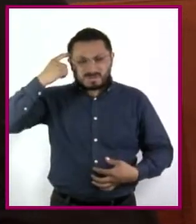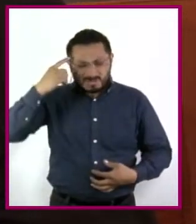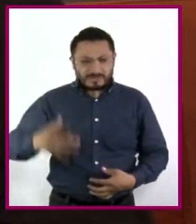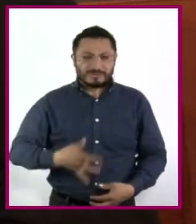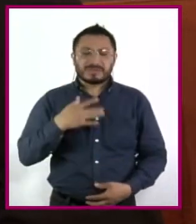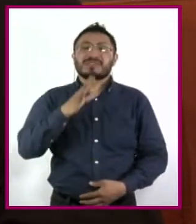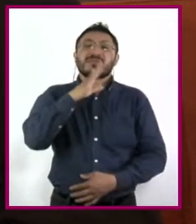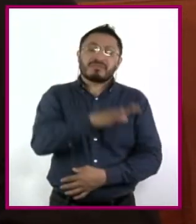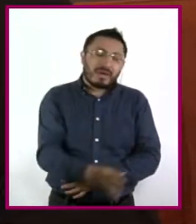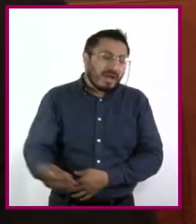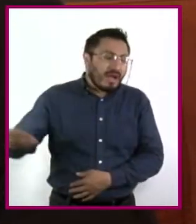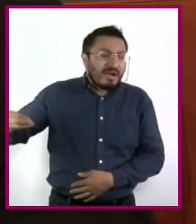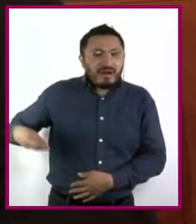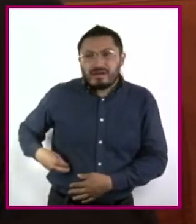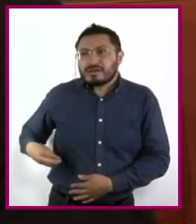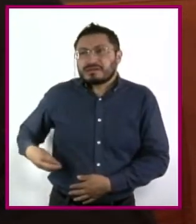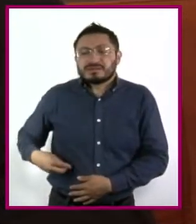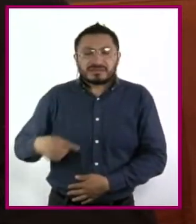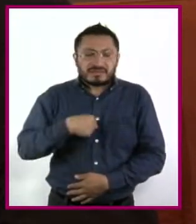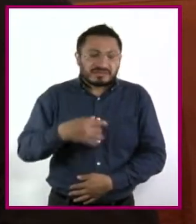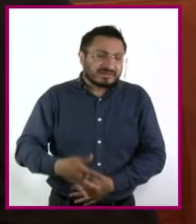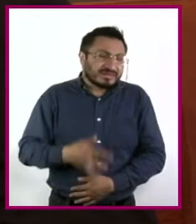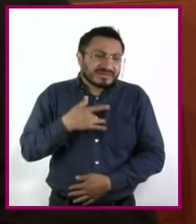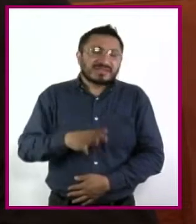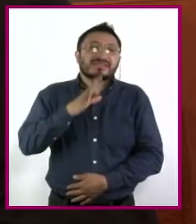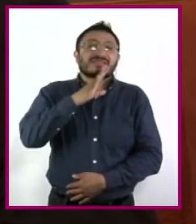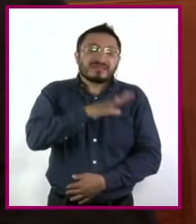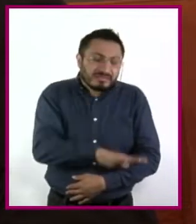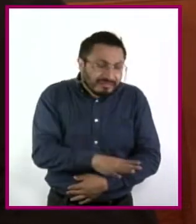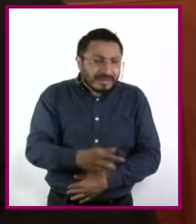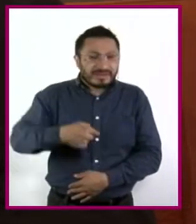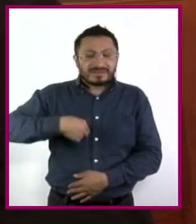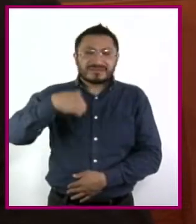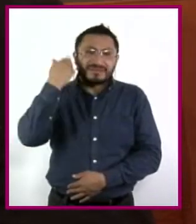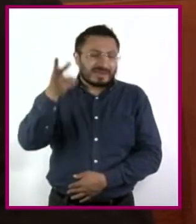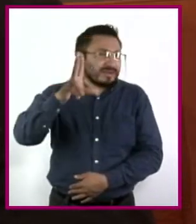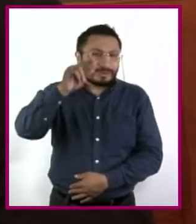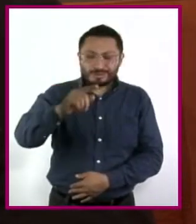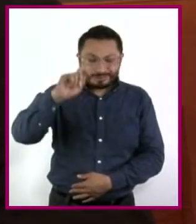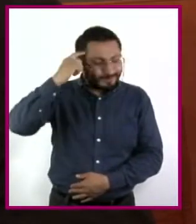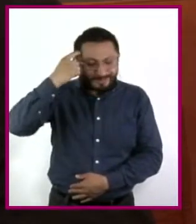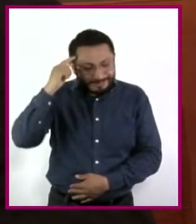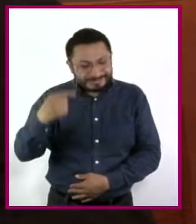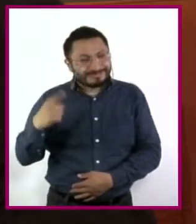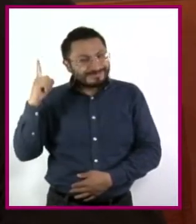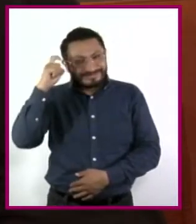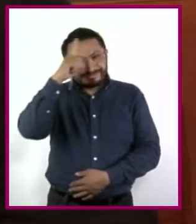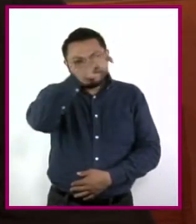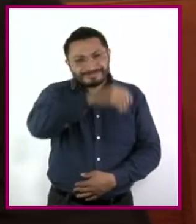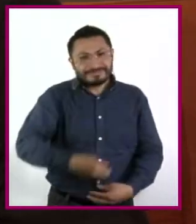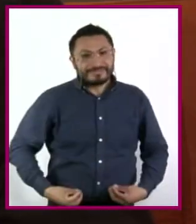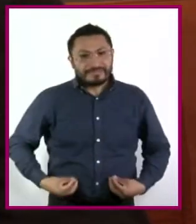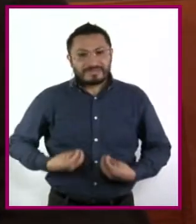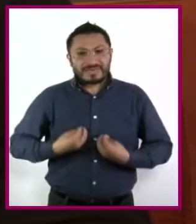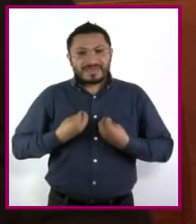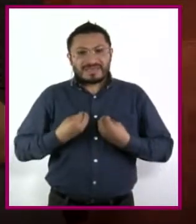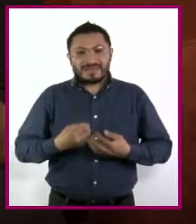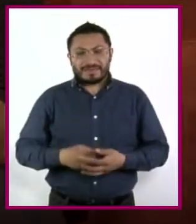me siento la peor persona del mundo. Como quisiera no sentir enojo. Me complica mucho la vida.